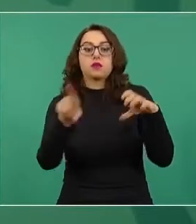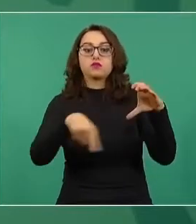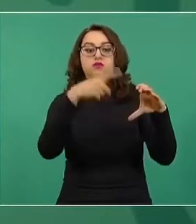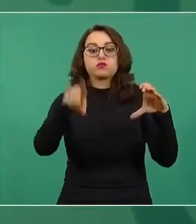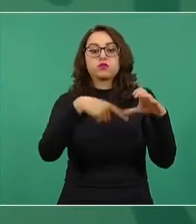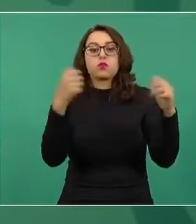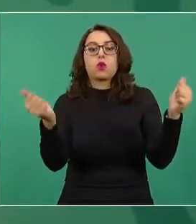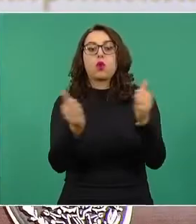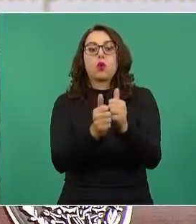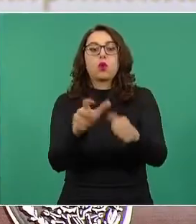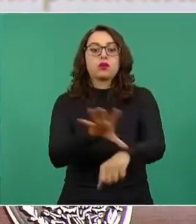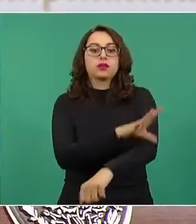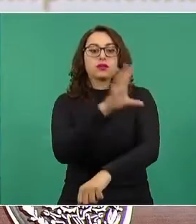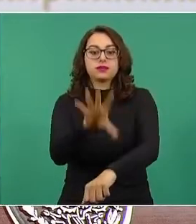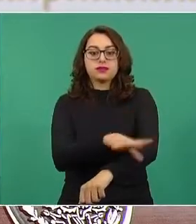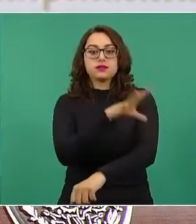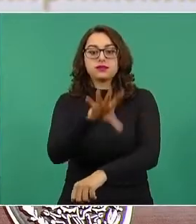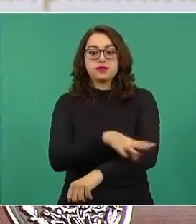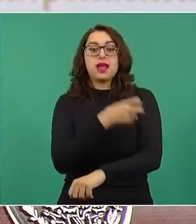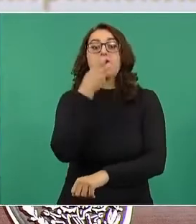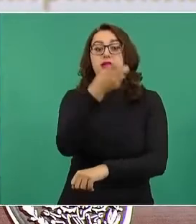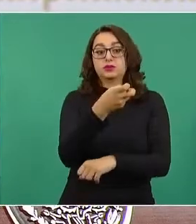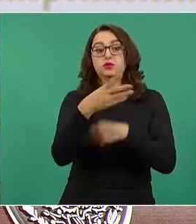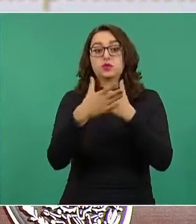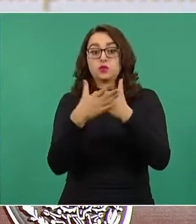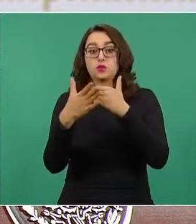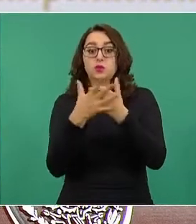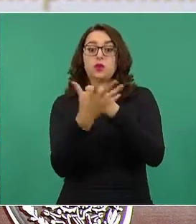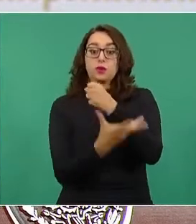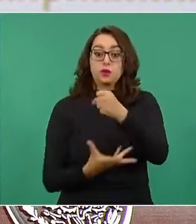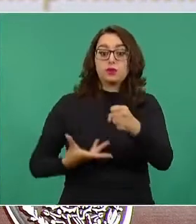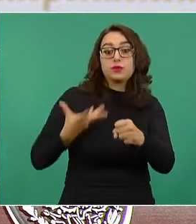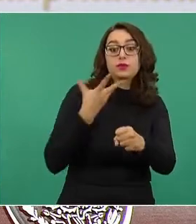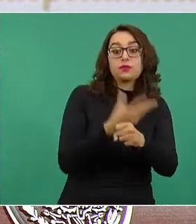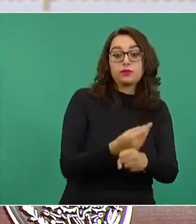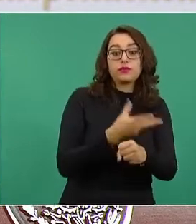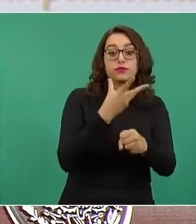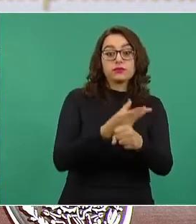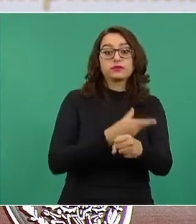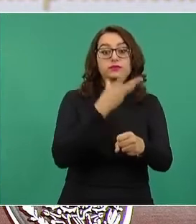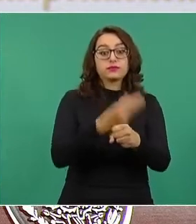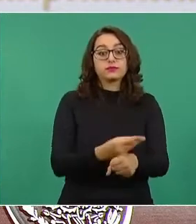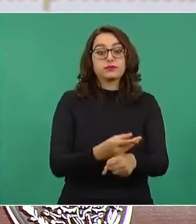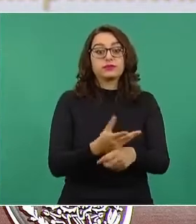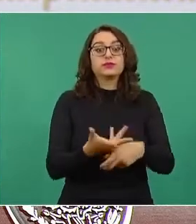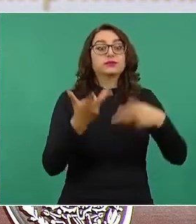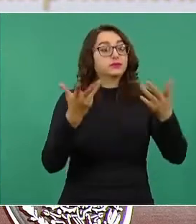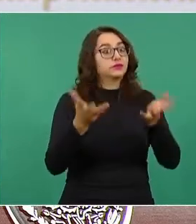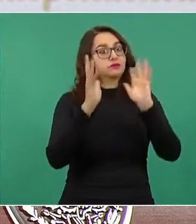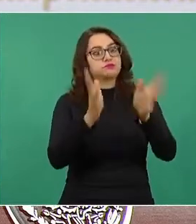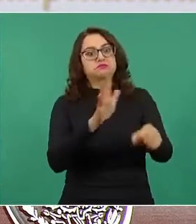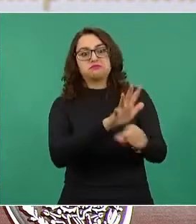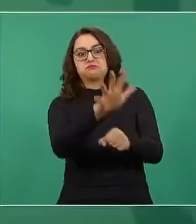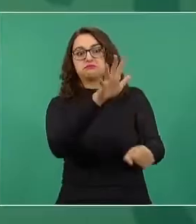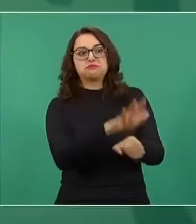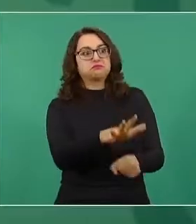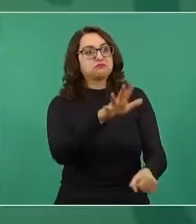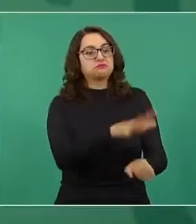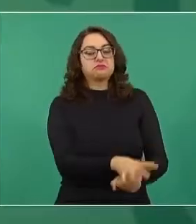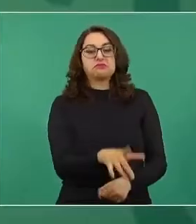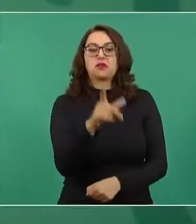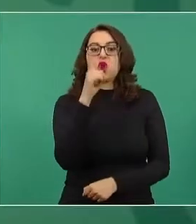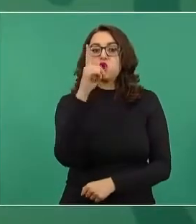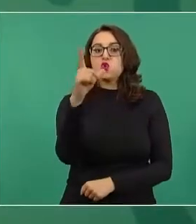instalar los equipos, las turbinas, con esa presa alumbramos Mazatlán,